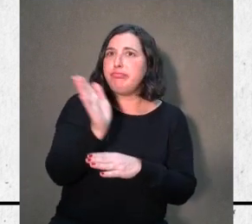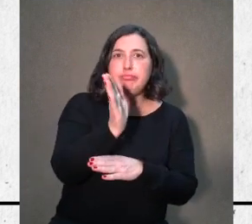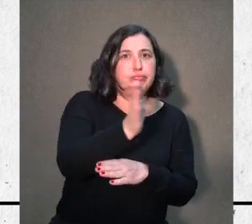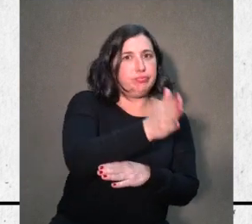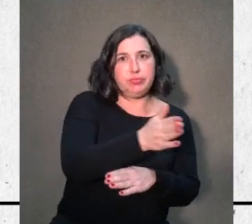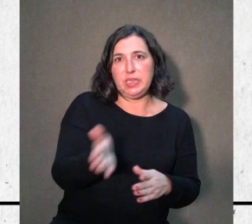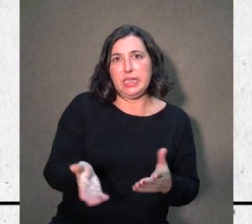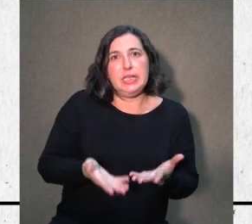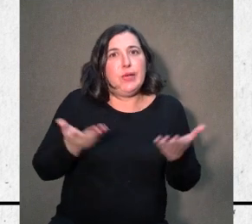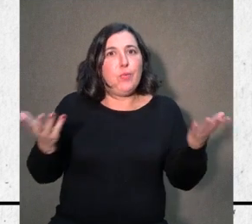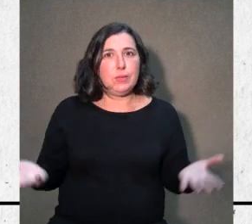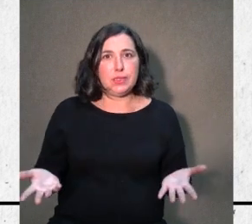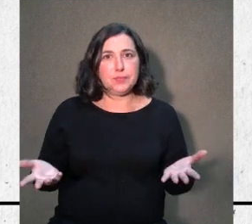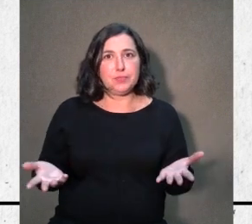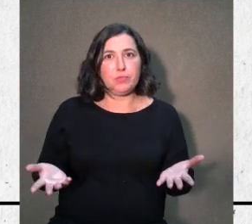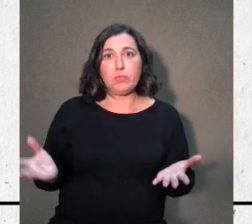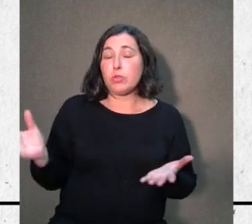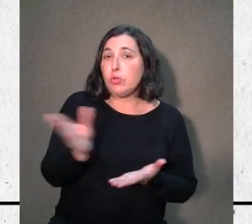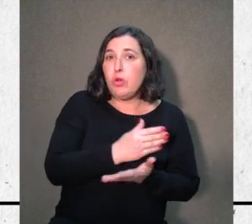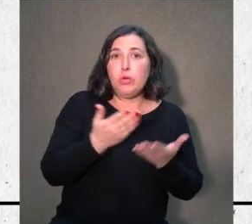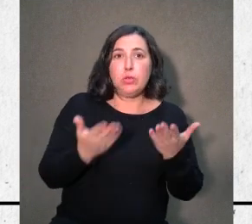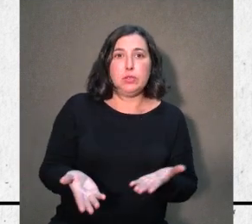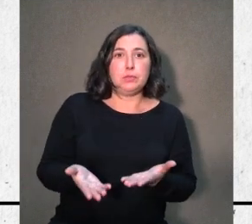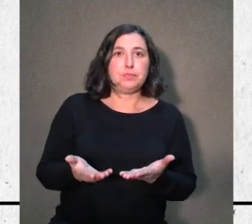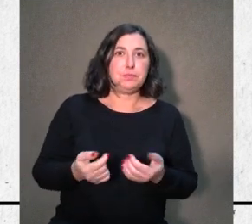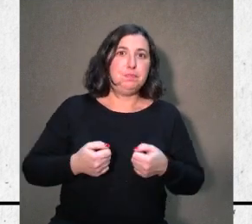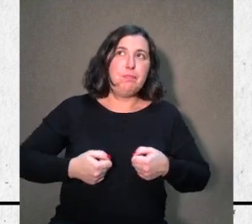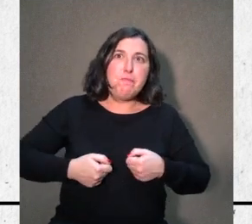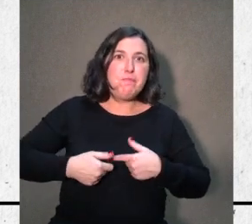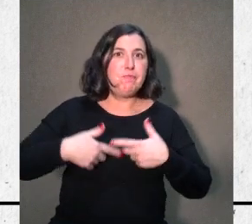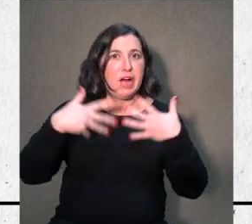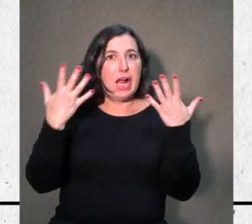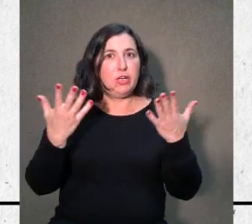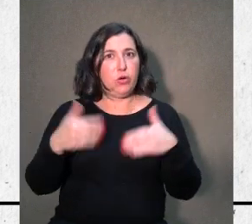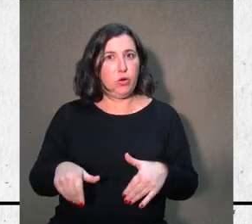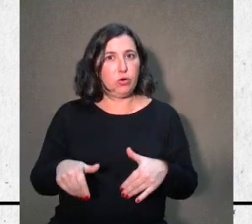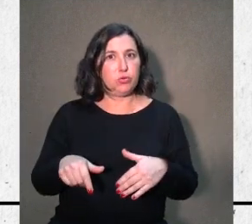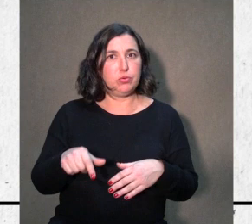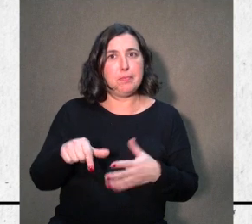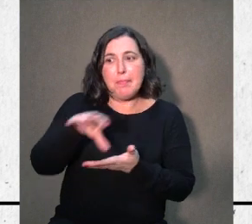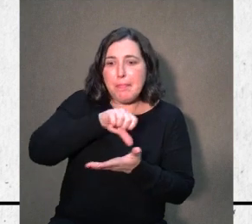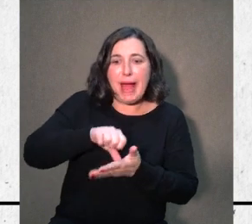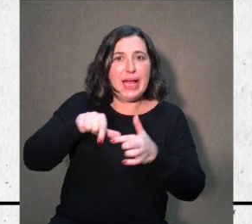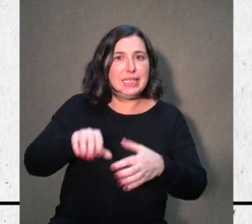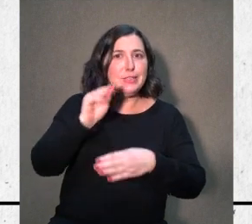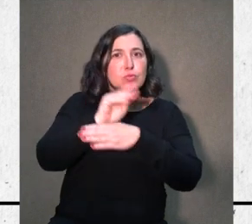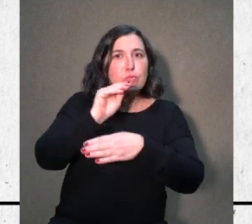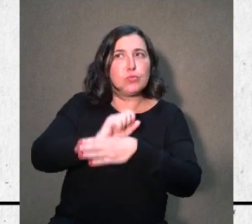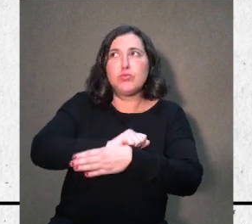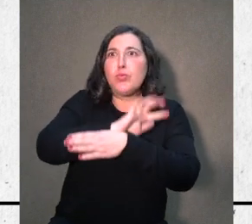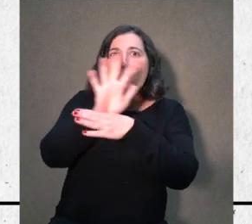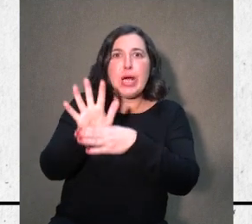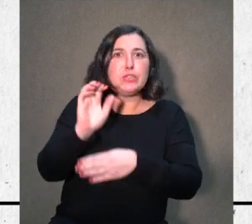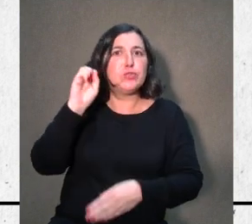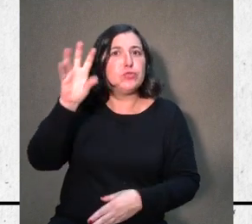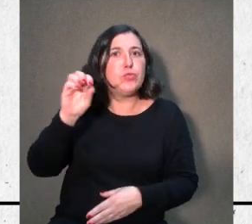lugares. Y bueno, nada, todo eso, ¿no?, del valor que tiene nuestro país culturalmente, el sodre